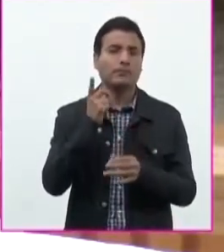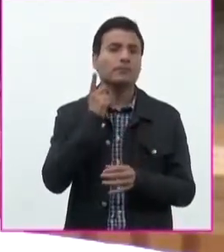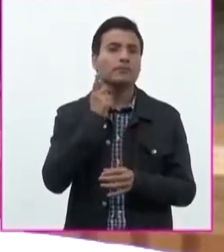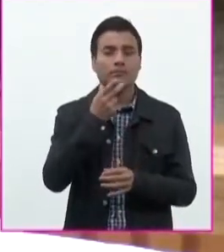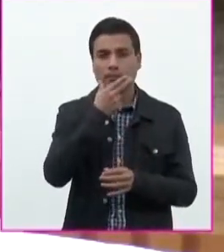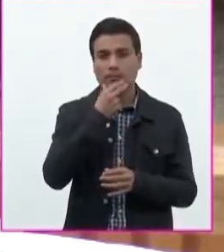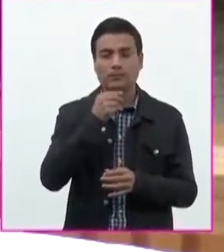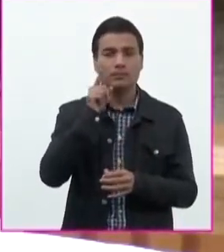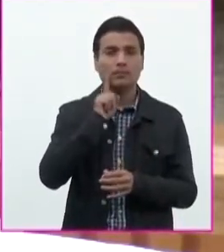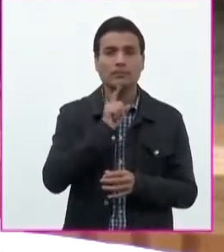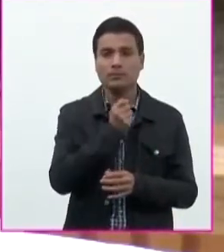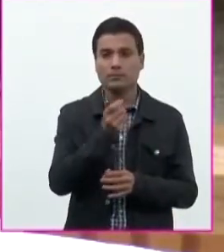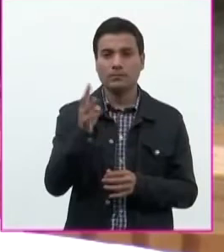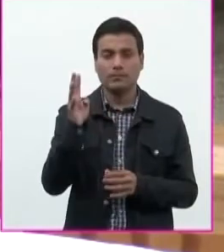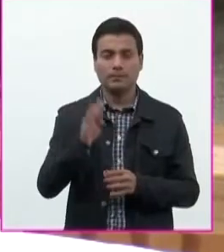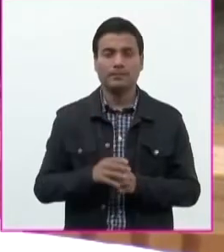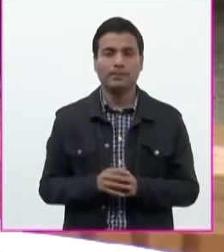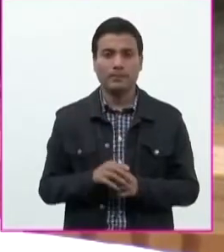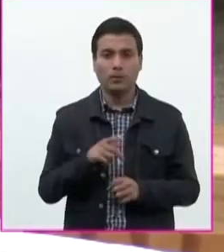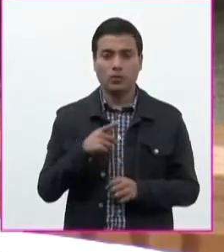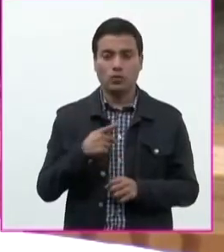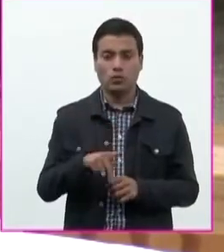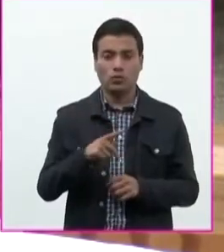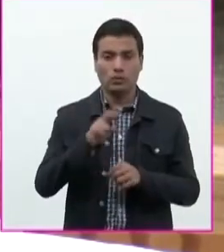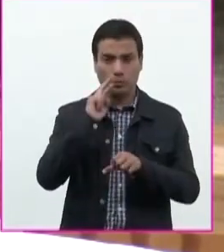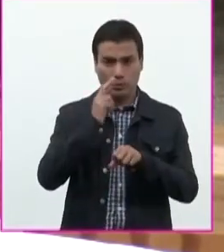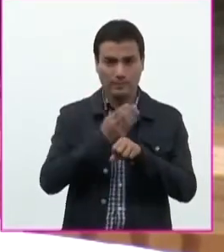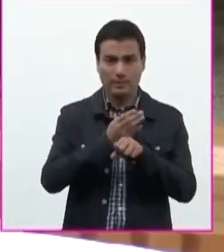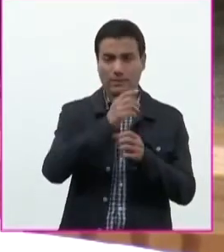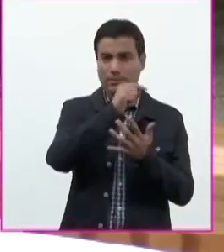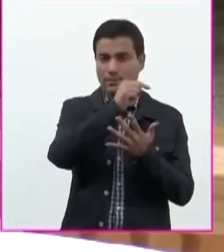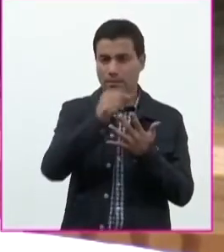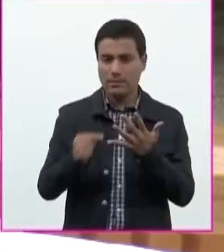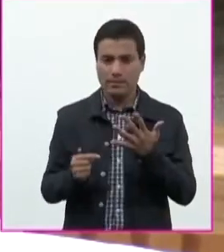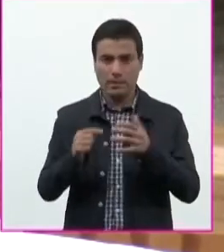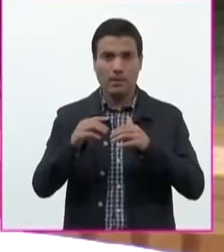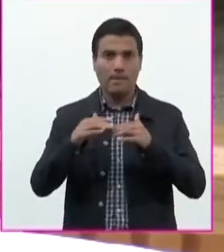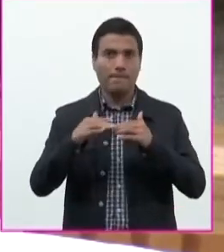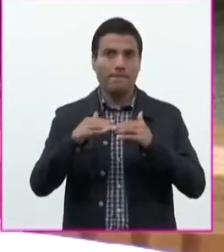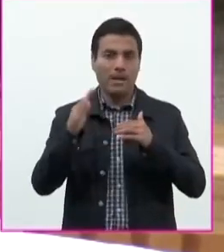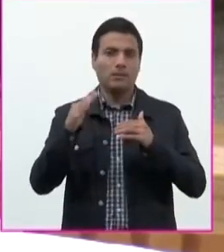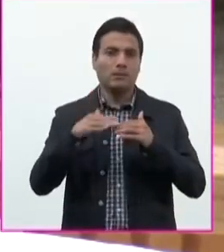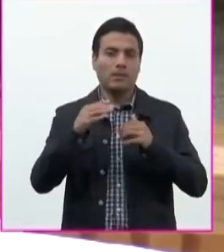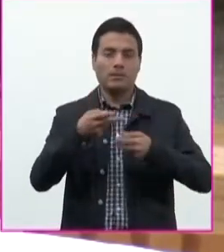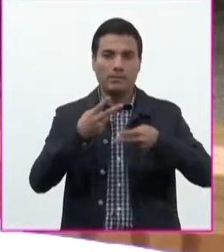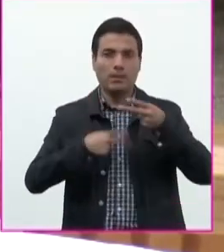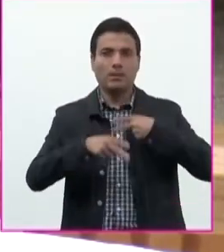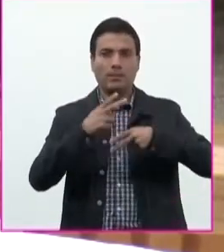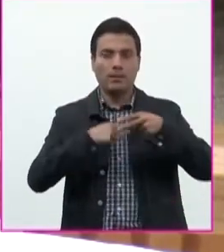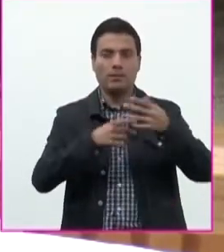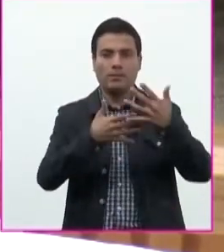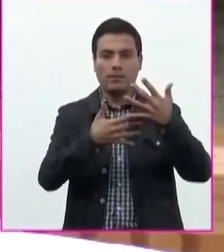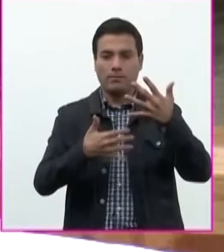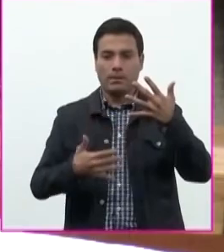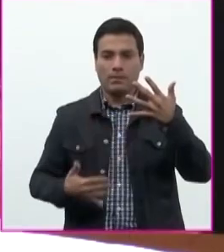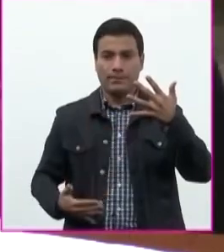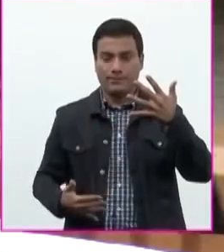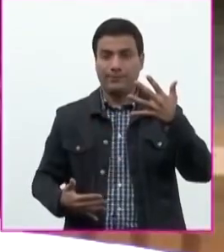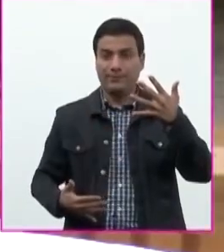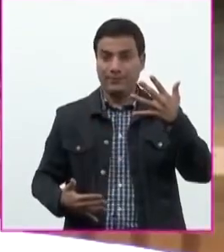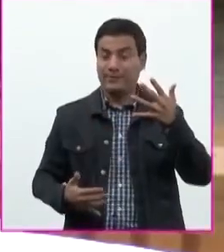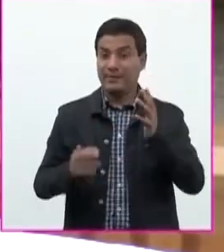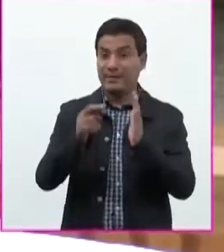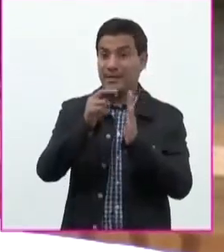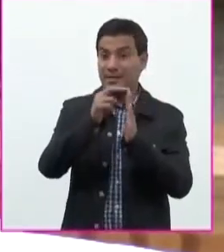que el número que las atribuciones del ine han venido creciendo y que los estándares de administración electoral que nos pide